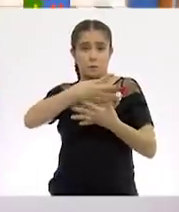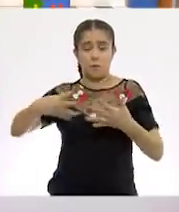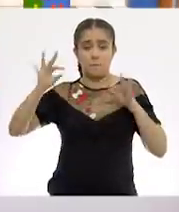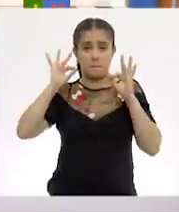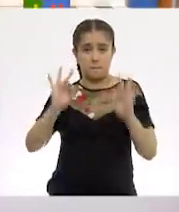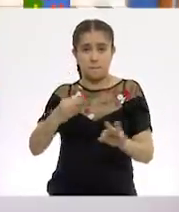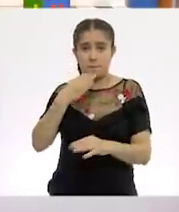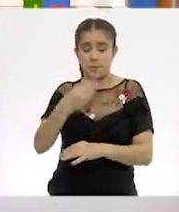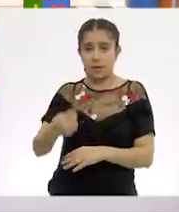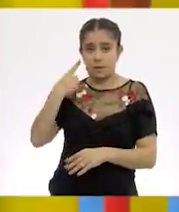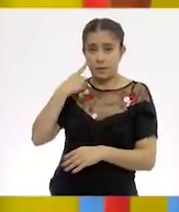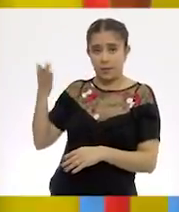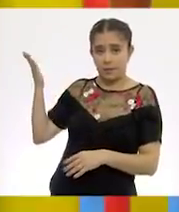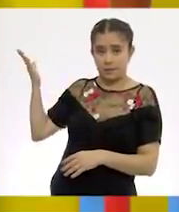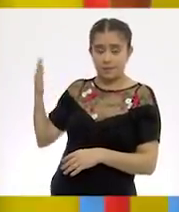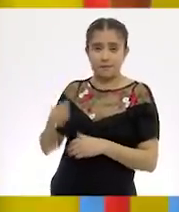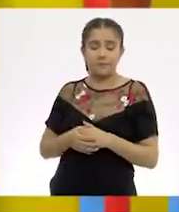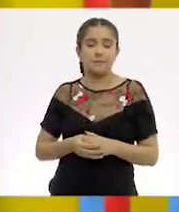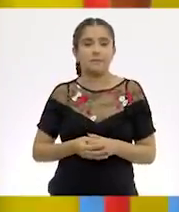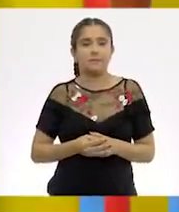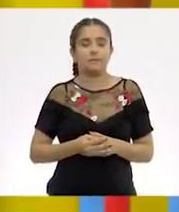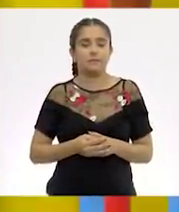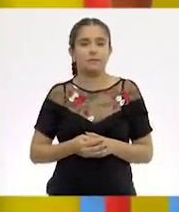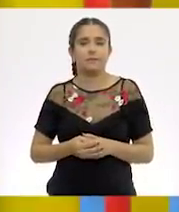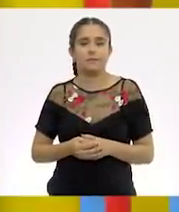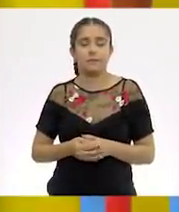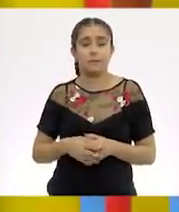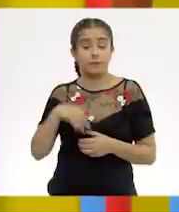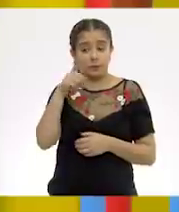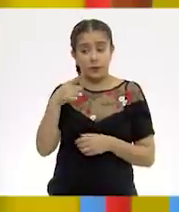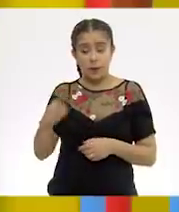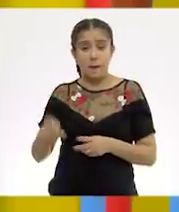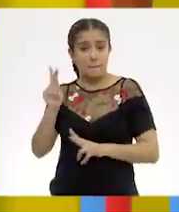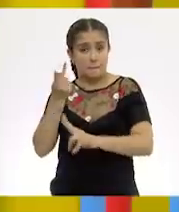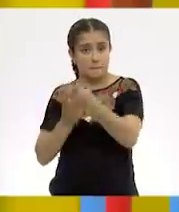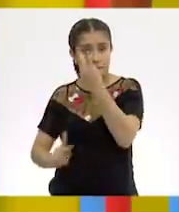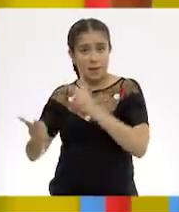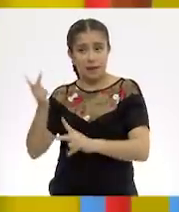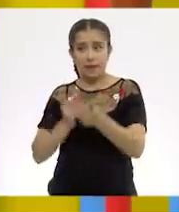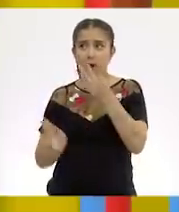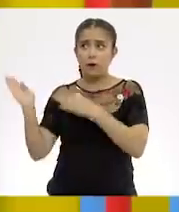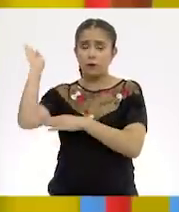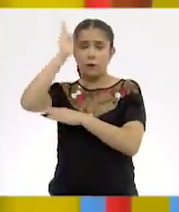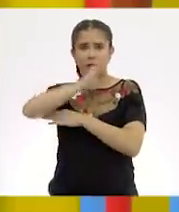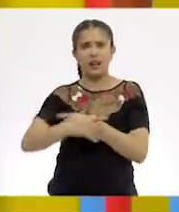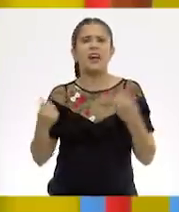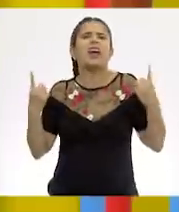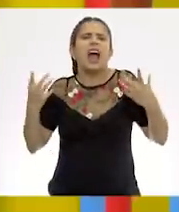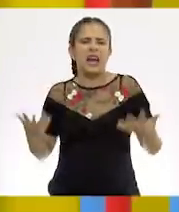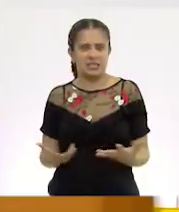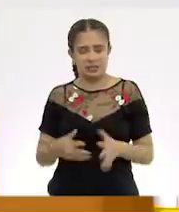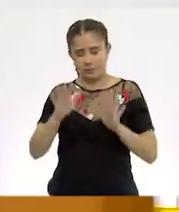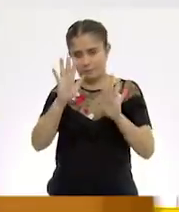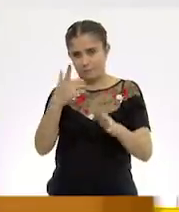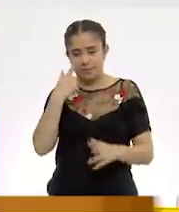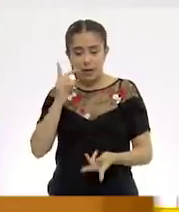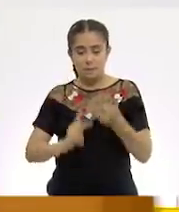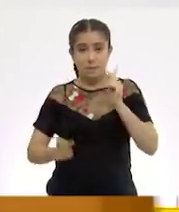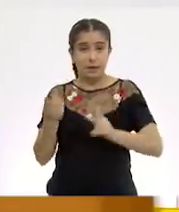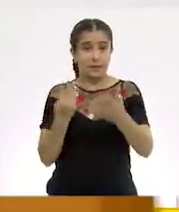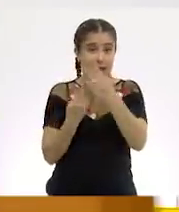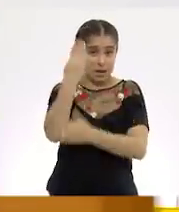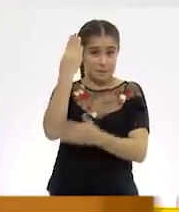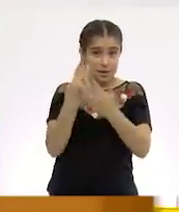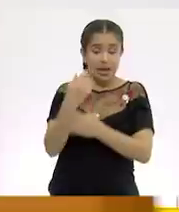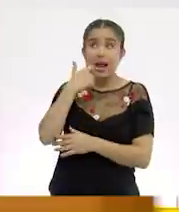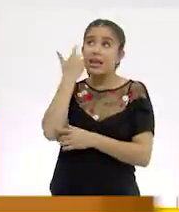casa. Lo que observamos que hace una planta a lo largo del día es que por la mañana buscan los rayos del